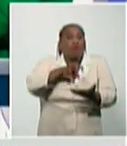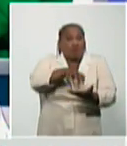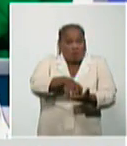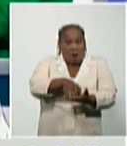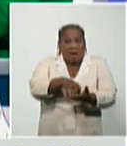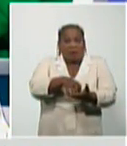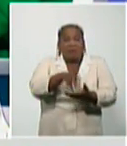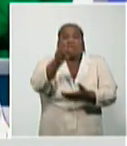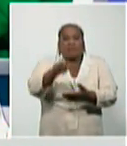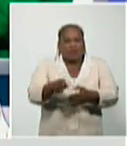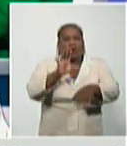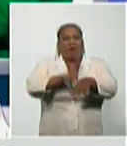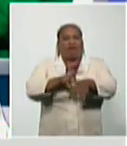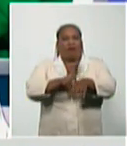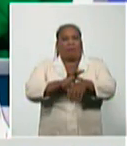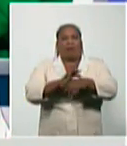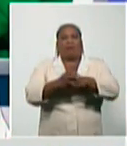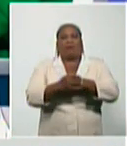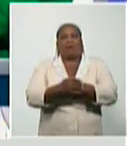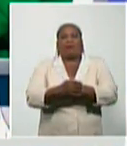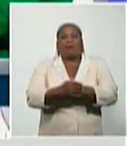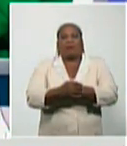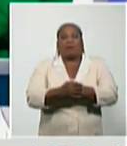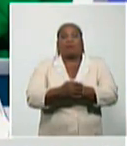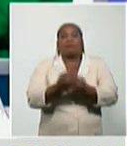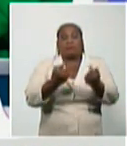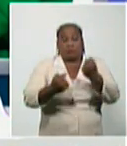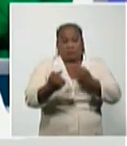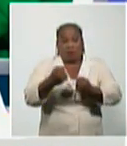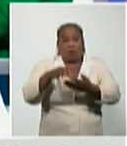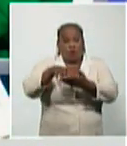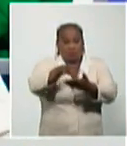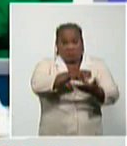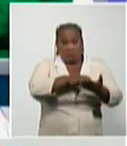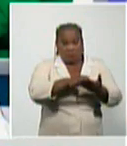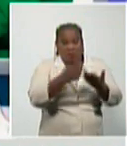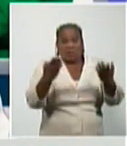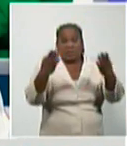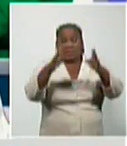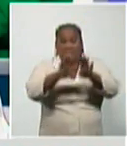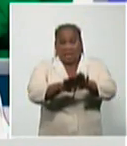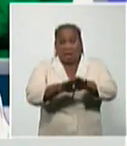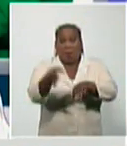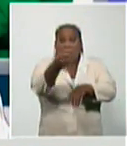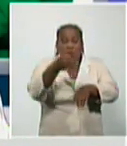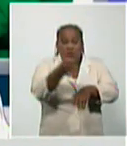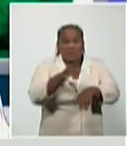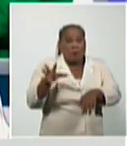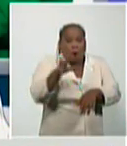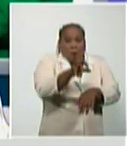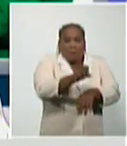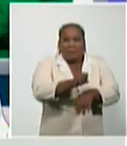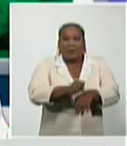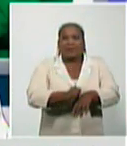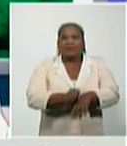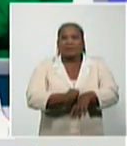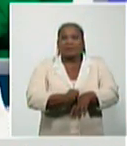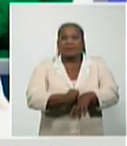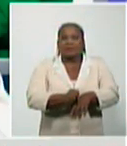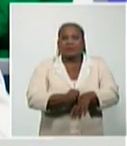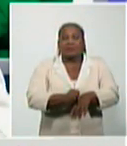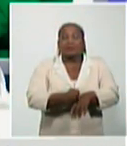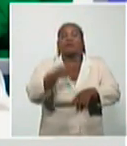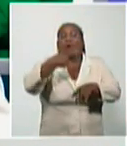reitero, hay lugares donde se han cerrado municipios completos y hay lugares donde se